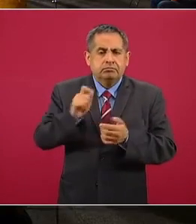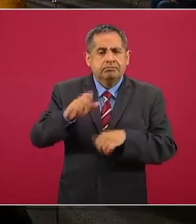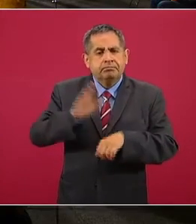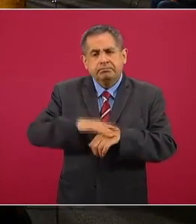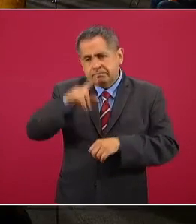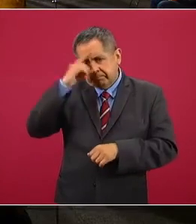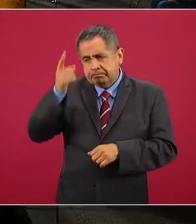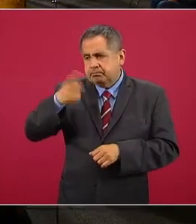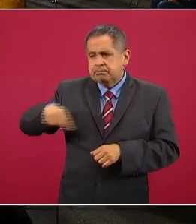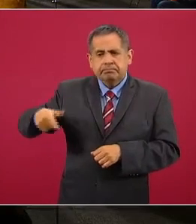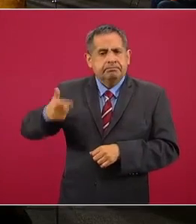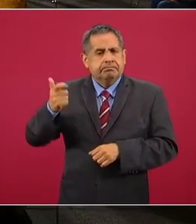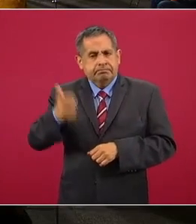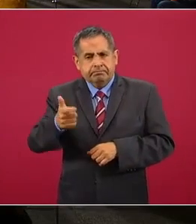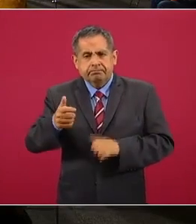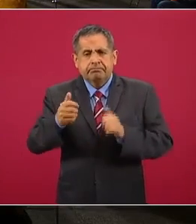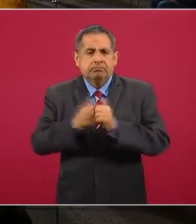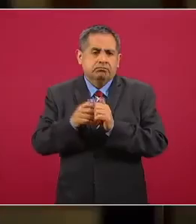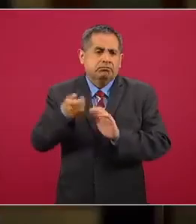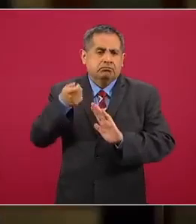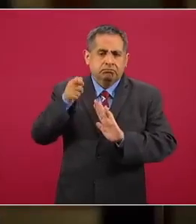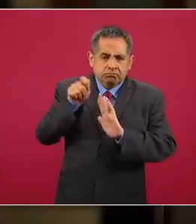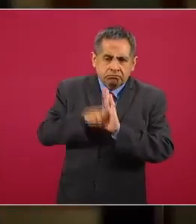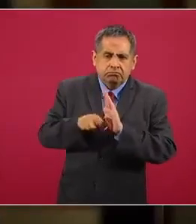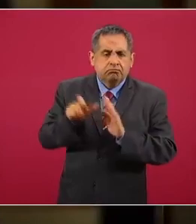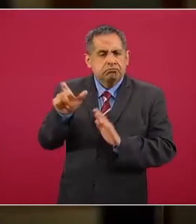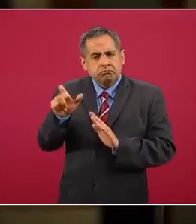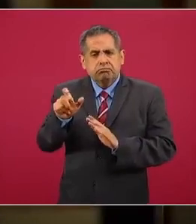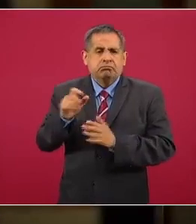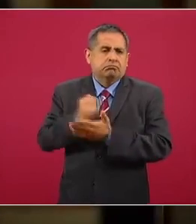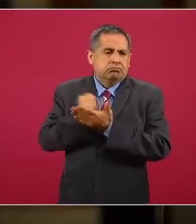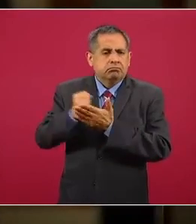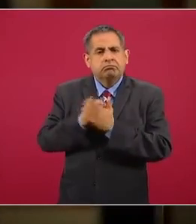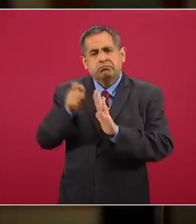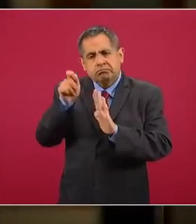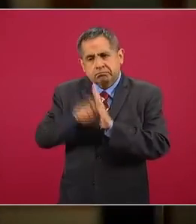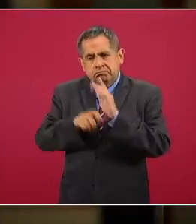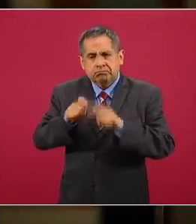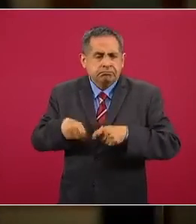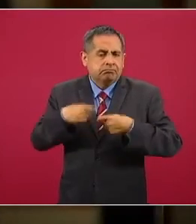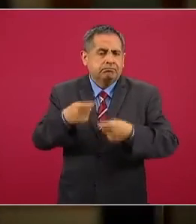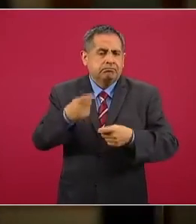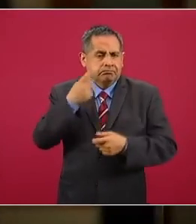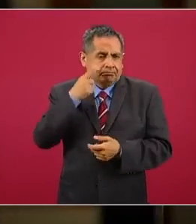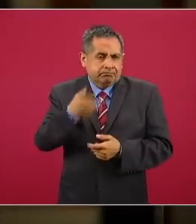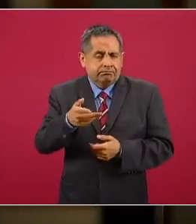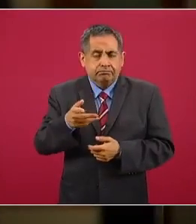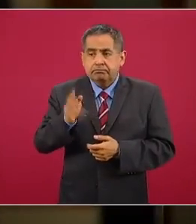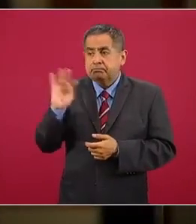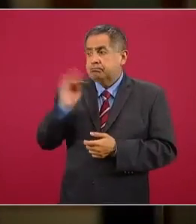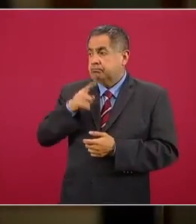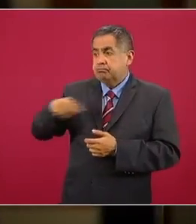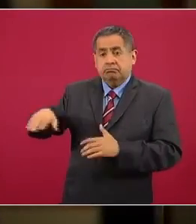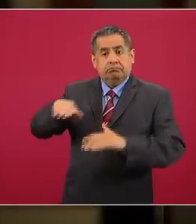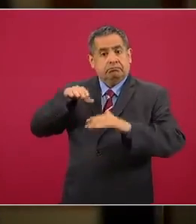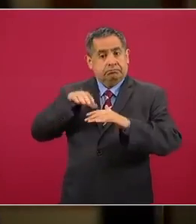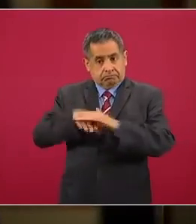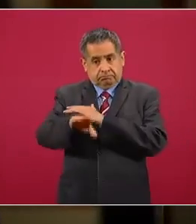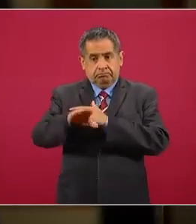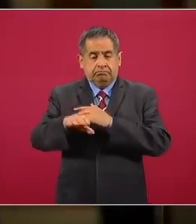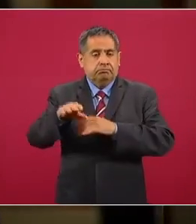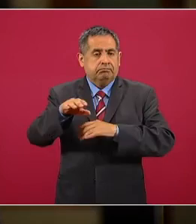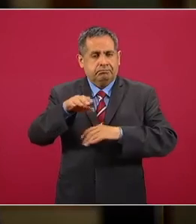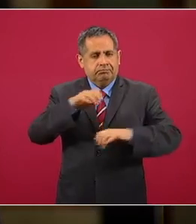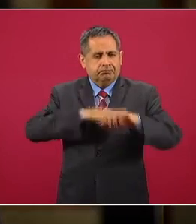más fácil de pago a través de una tarjeta de débito de crédito, para que cuando lleguen a la embajada